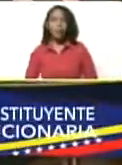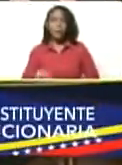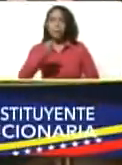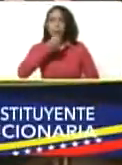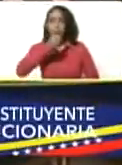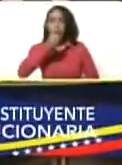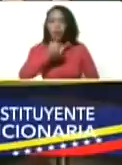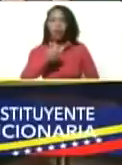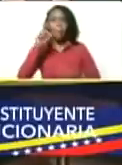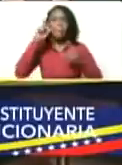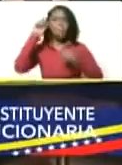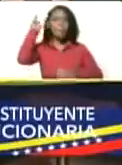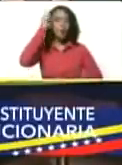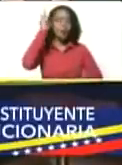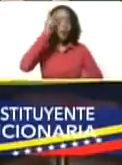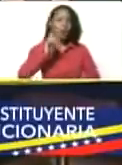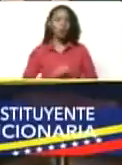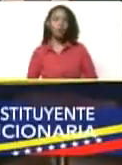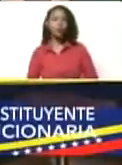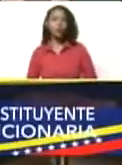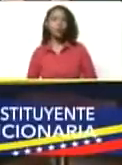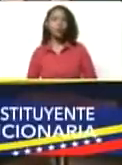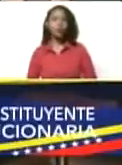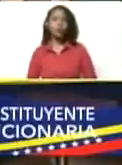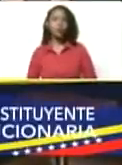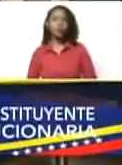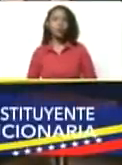Periodista, profesor,